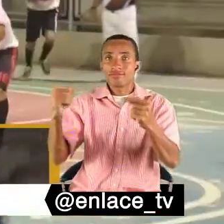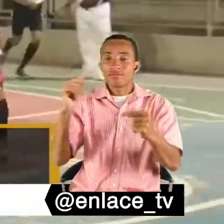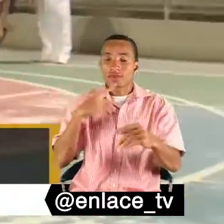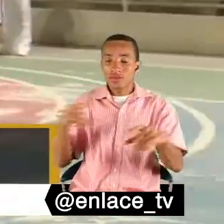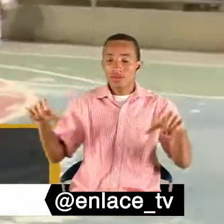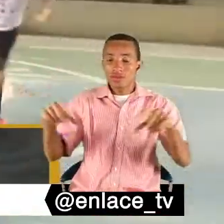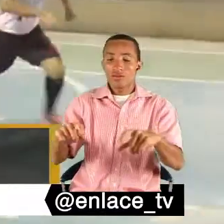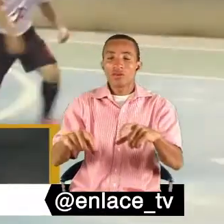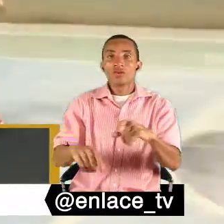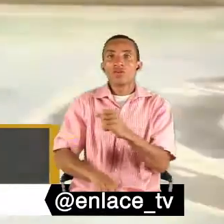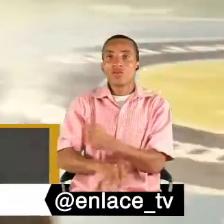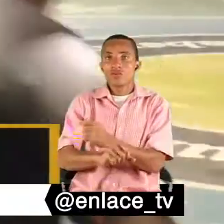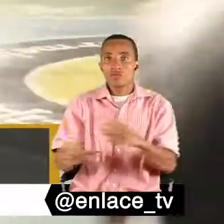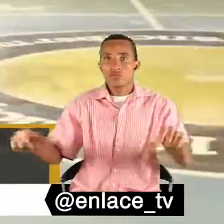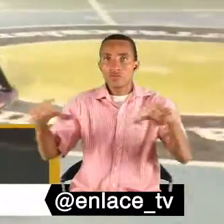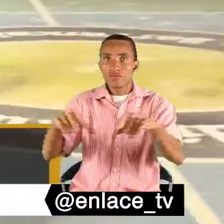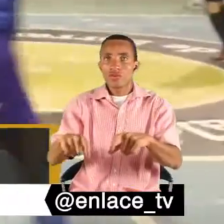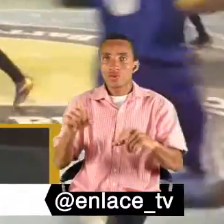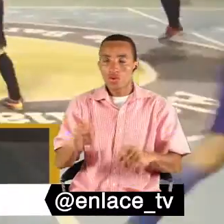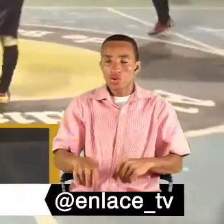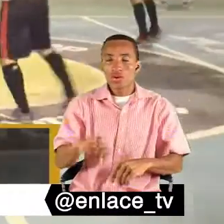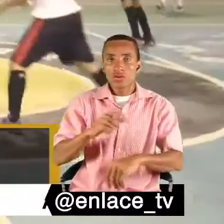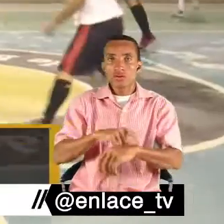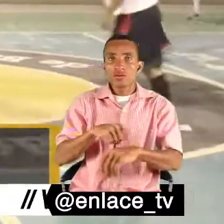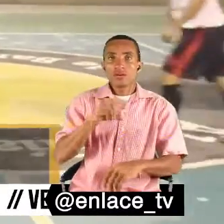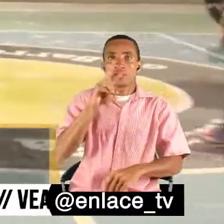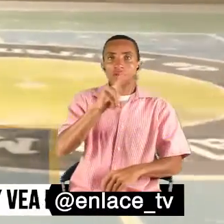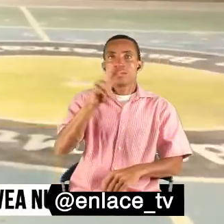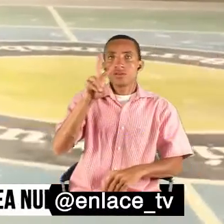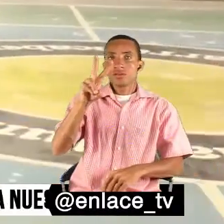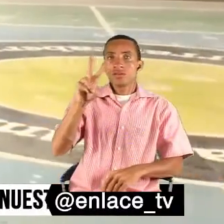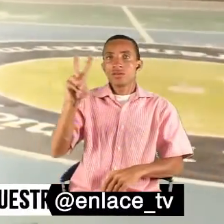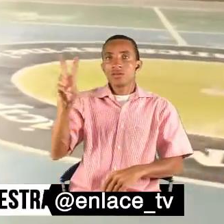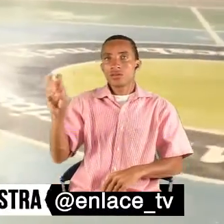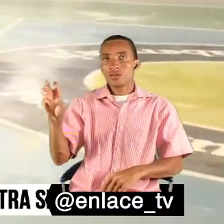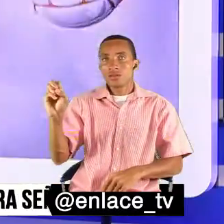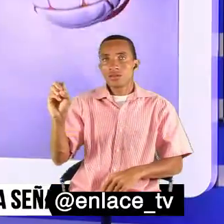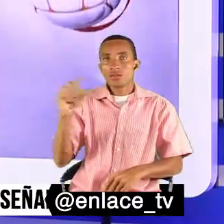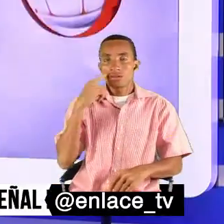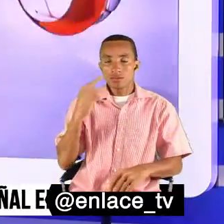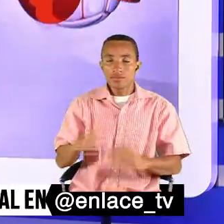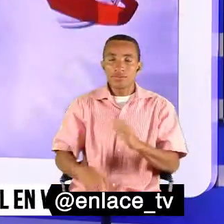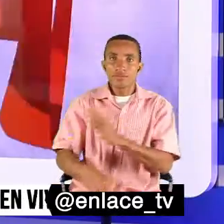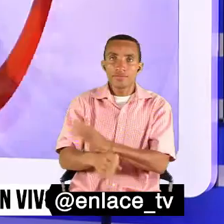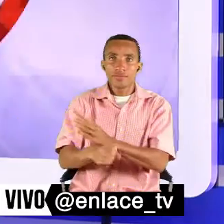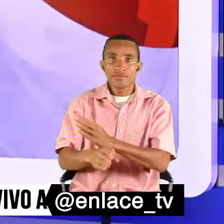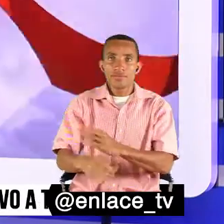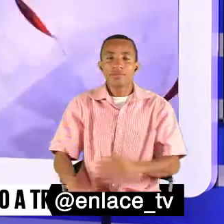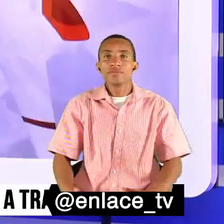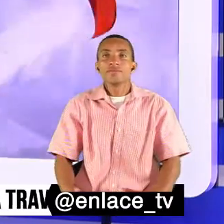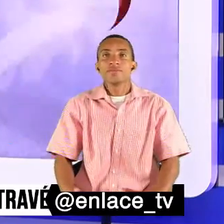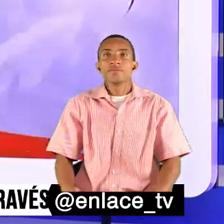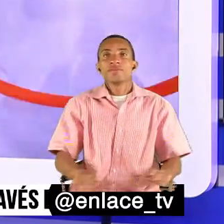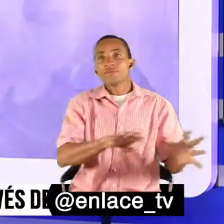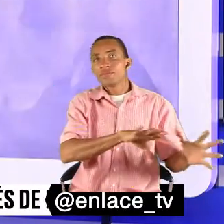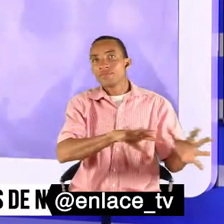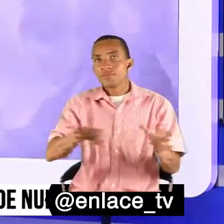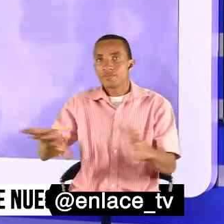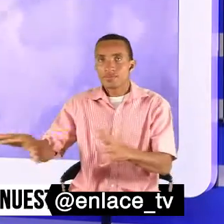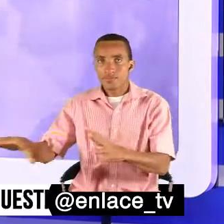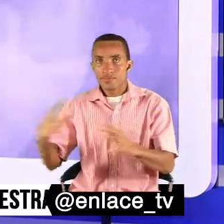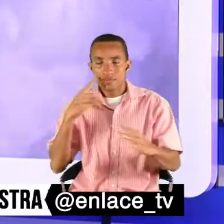programación continúa hoy desde las 7:30 de la noche en la cancha del Barrio Internacional. Hablemos ahora de bicicross porque todo